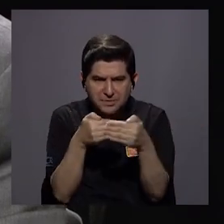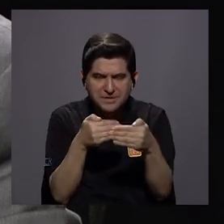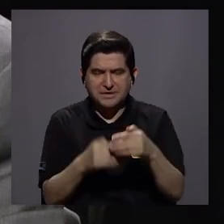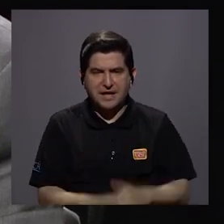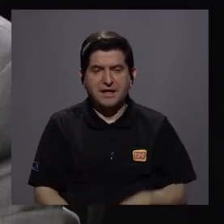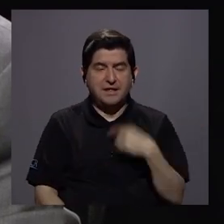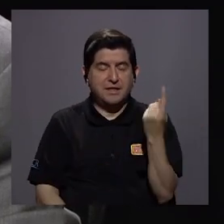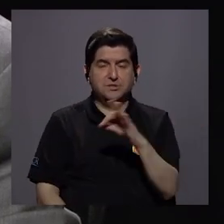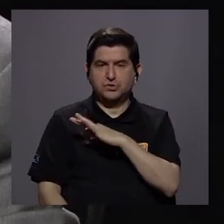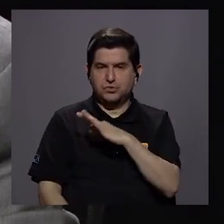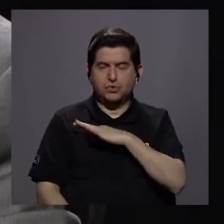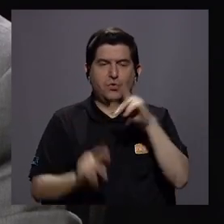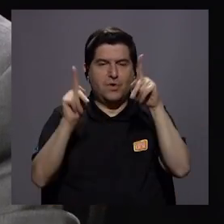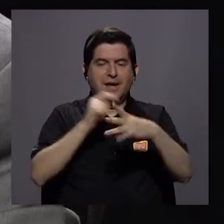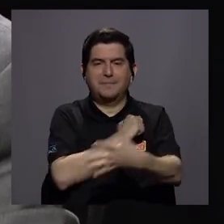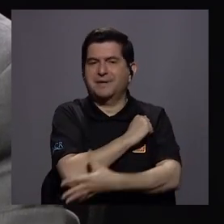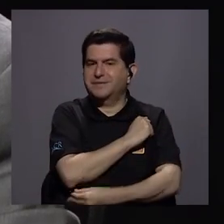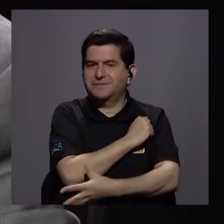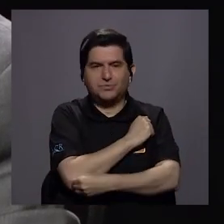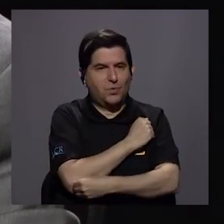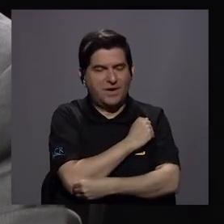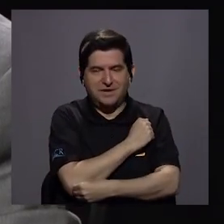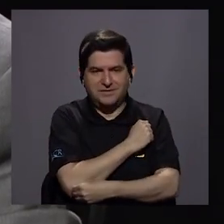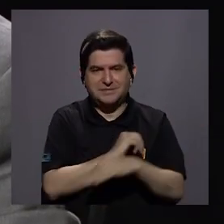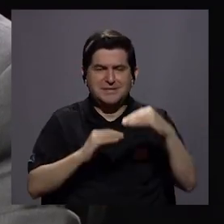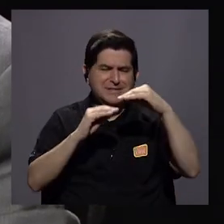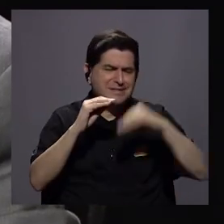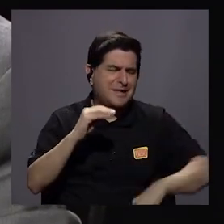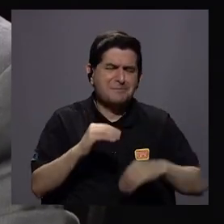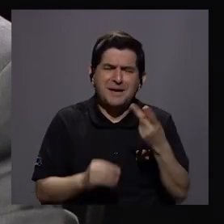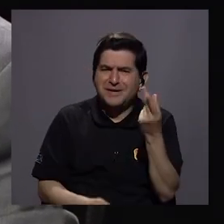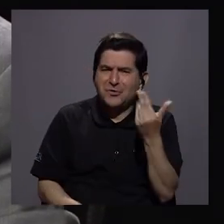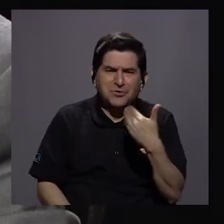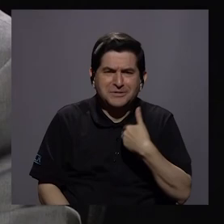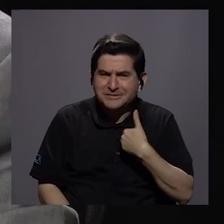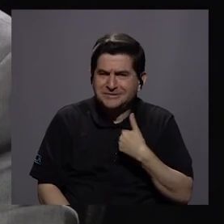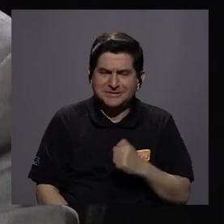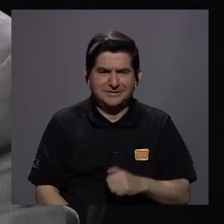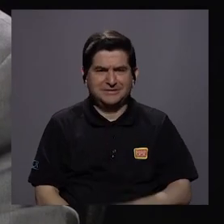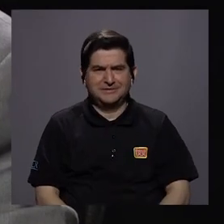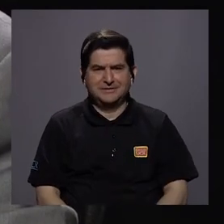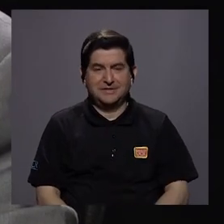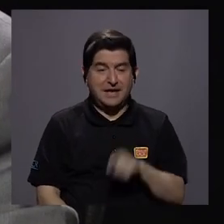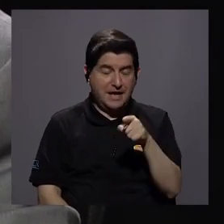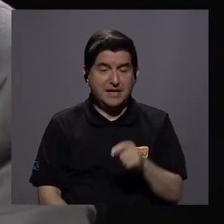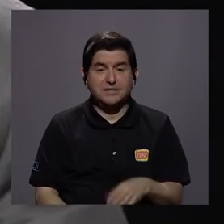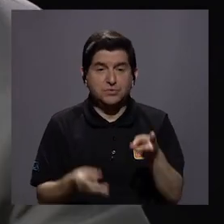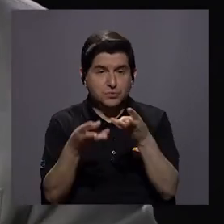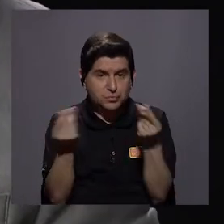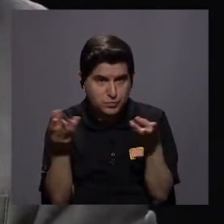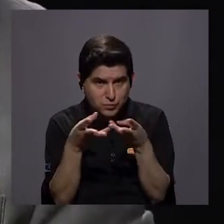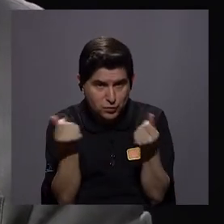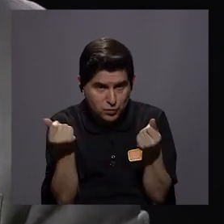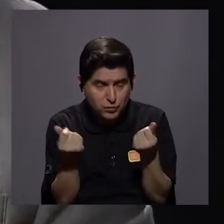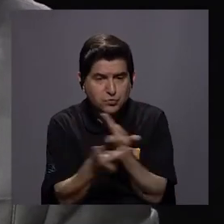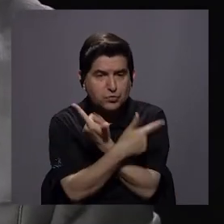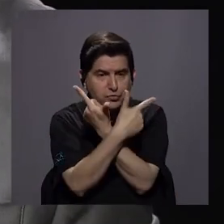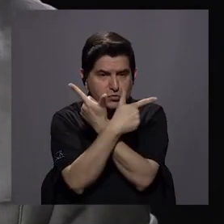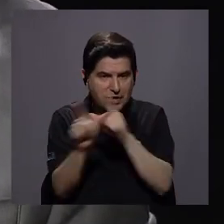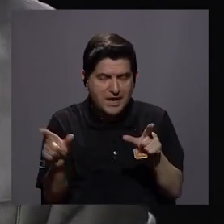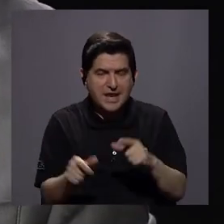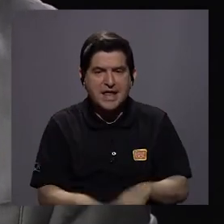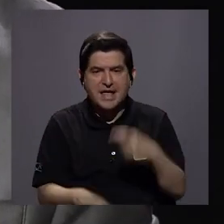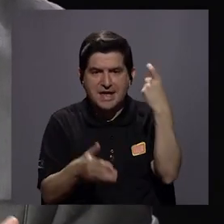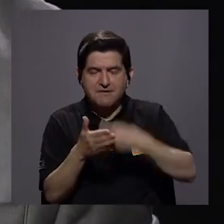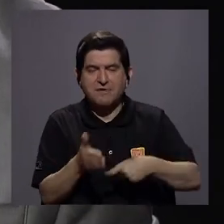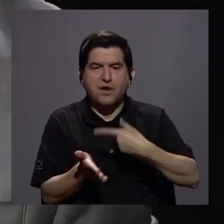que únicamente va a beneficiar a la gente pobre, a la gente más bajos ingresos. Entonces, esa canasta va a estar exenta de